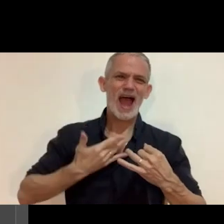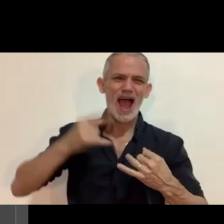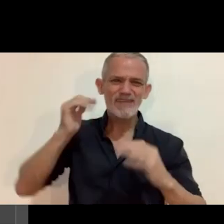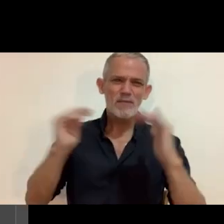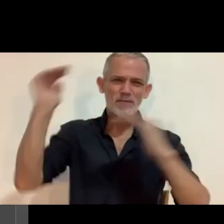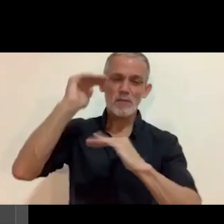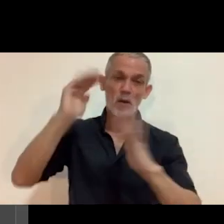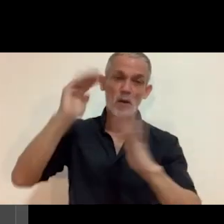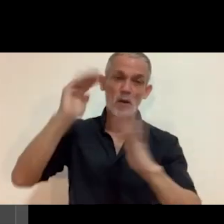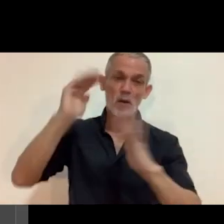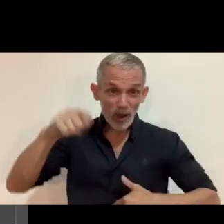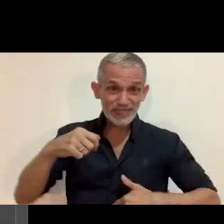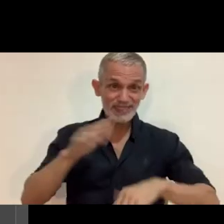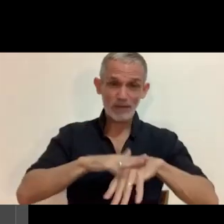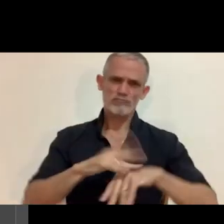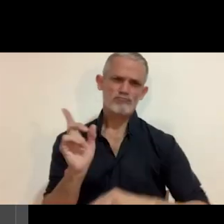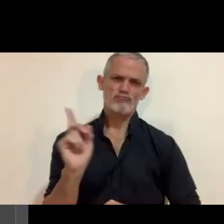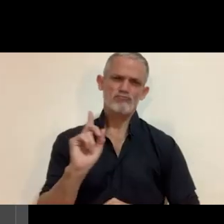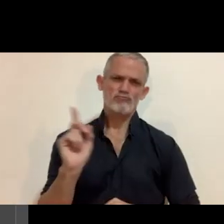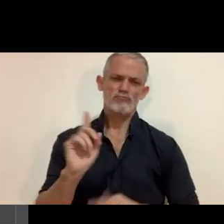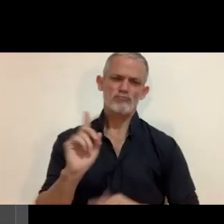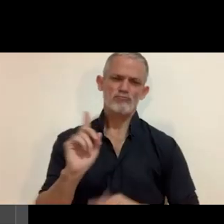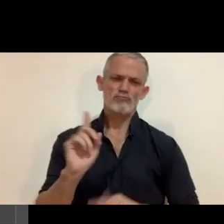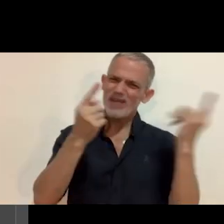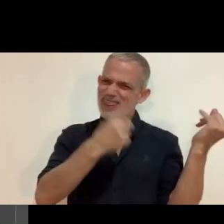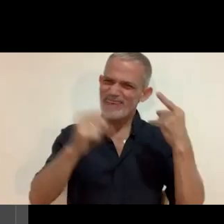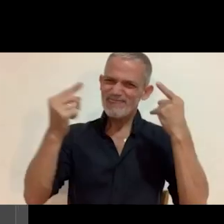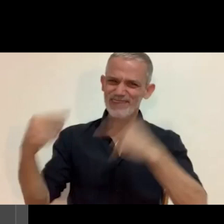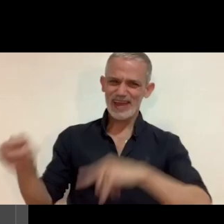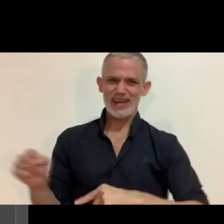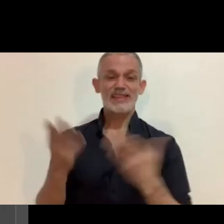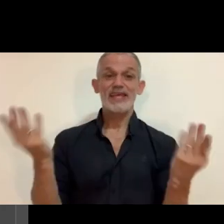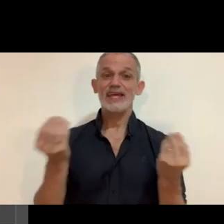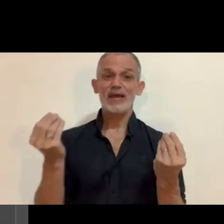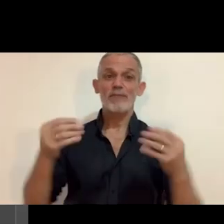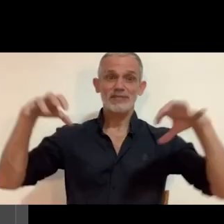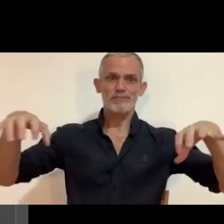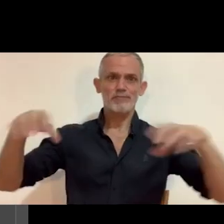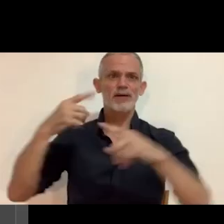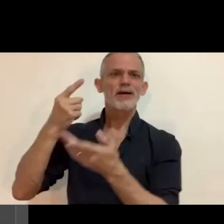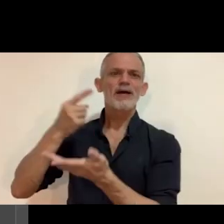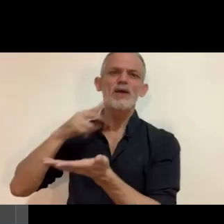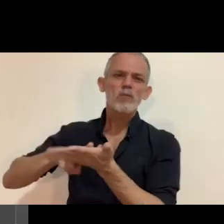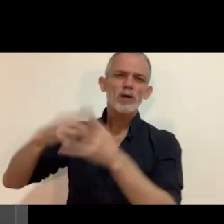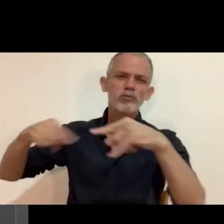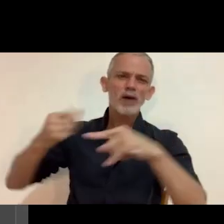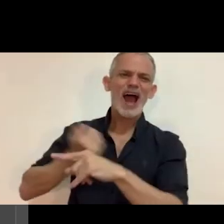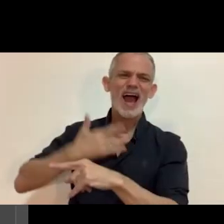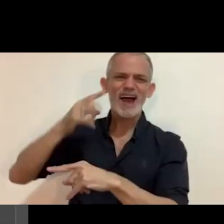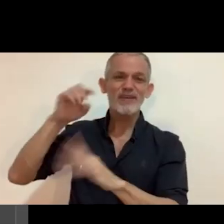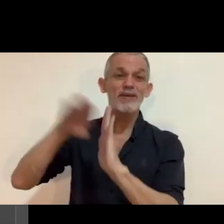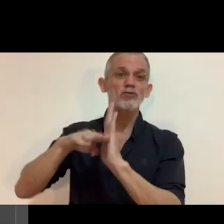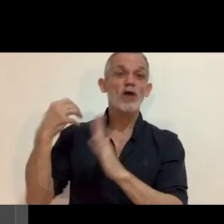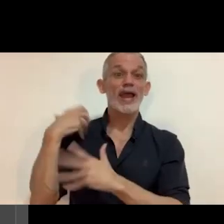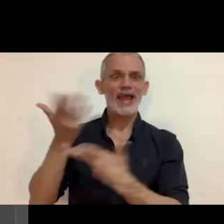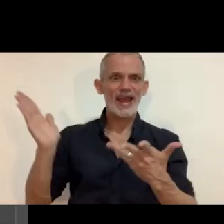función del juez, es decir, ahí sí establezcamos una diferencia entre lo que sucede a nivel del fisco, las instrucciones generales. Por algo